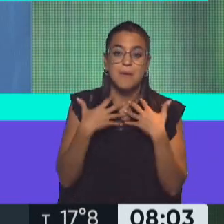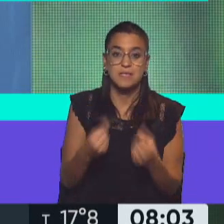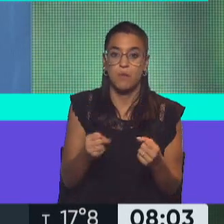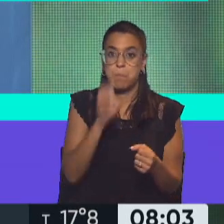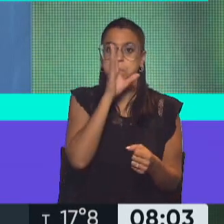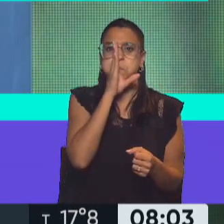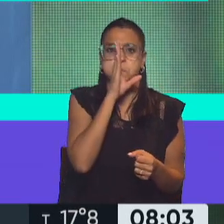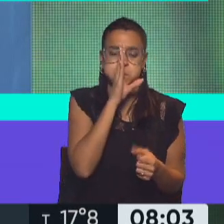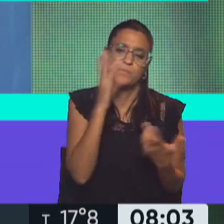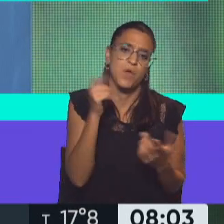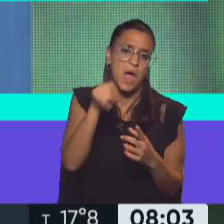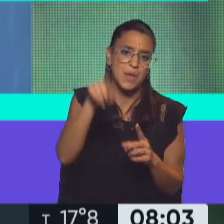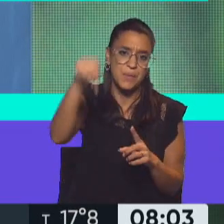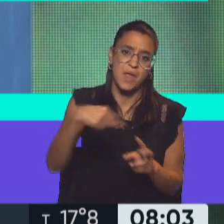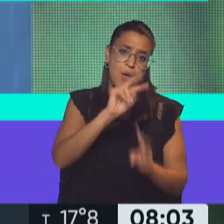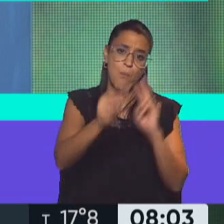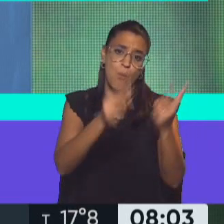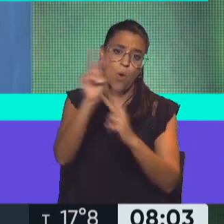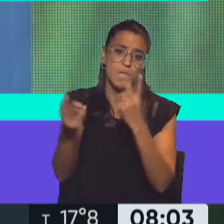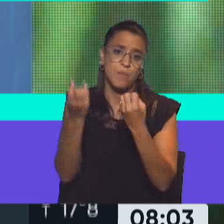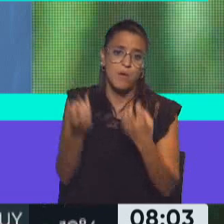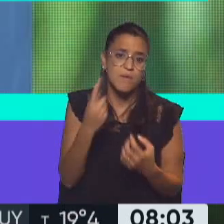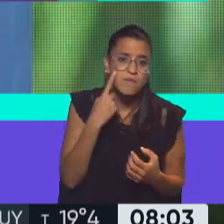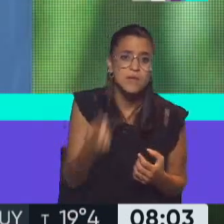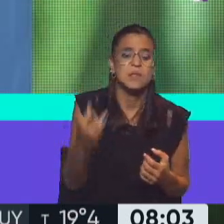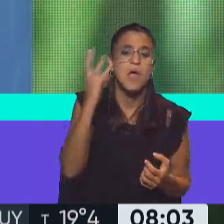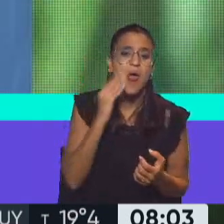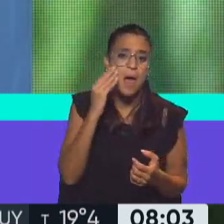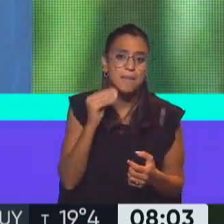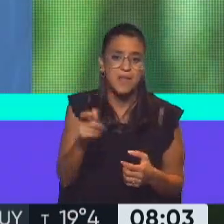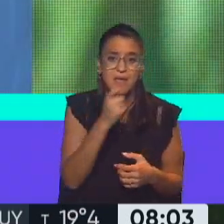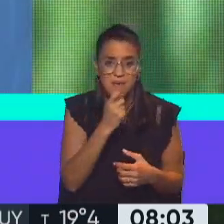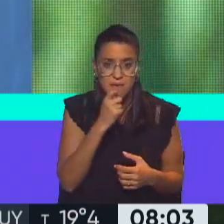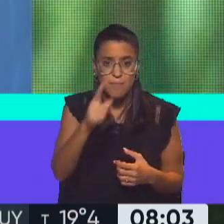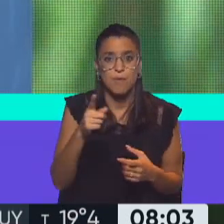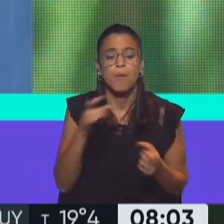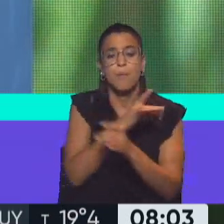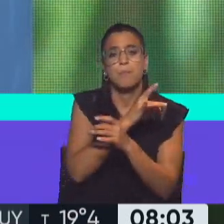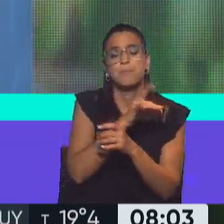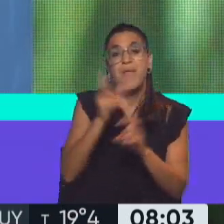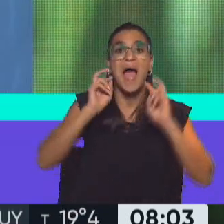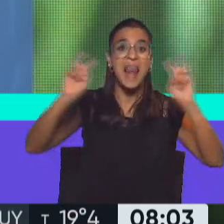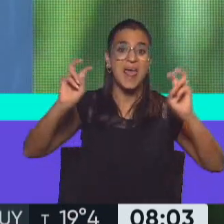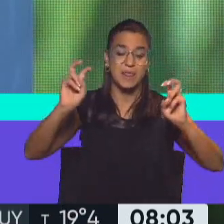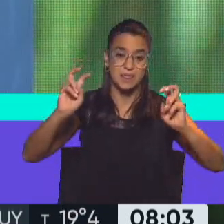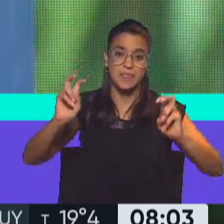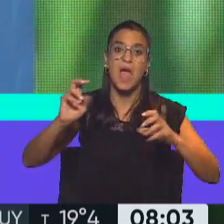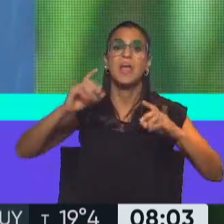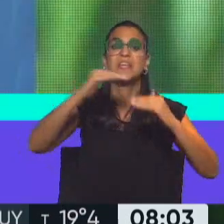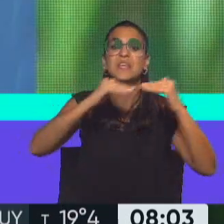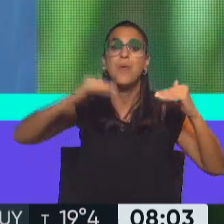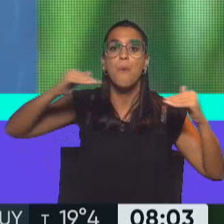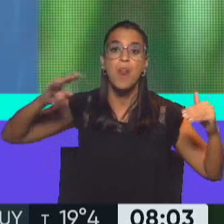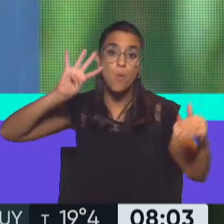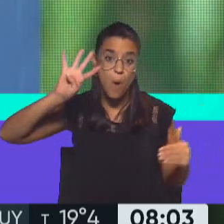claro, indirectamente se producen muertes porque, fíjense, Gran Bretaña como ejemplo, subieron su nivel de alerta al nivel 4,